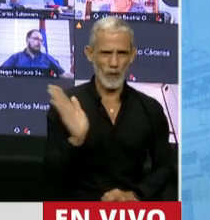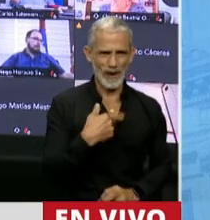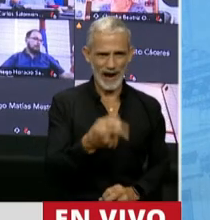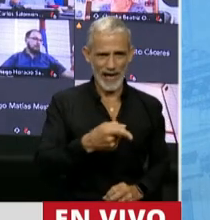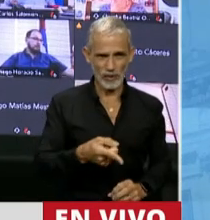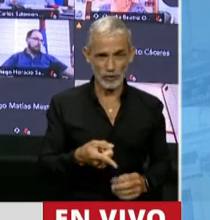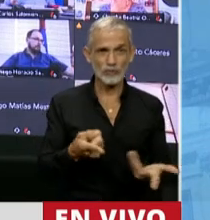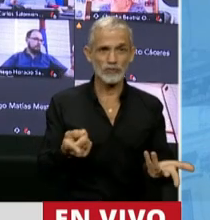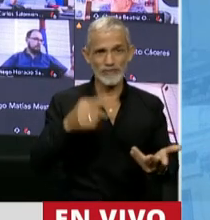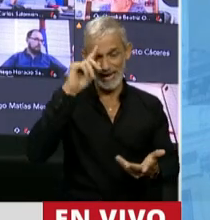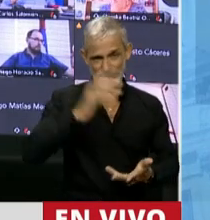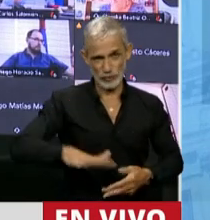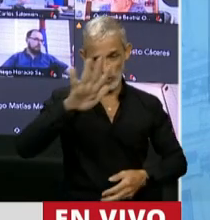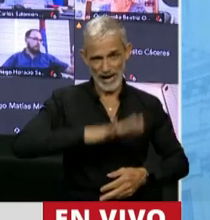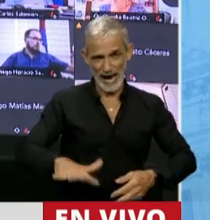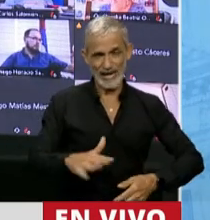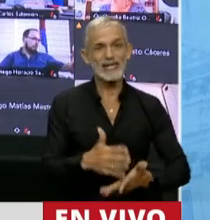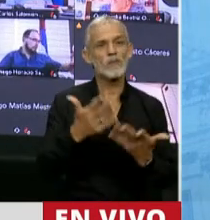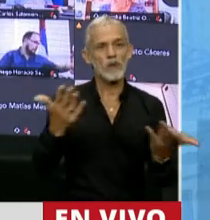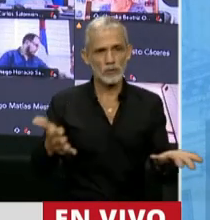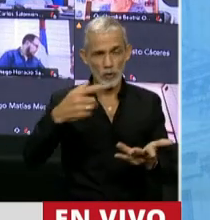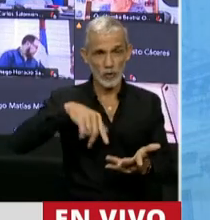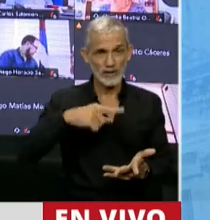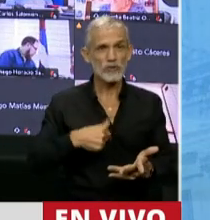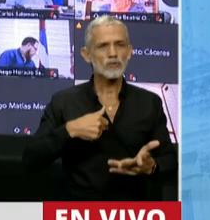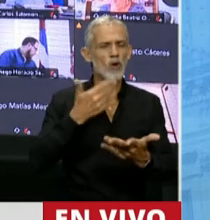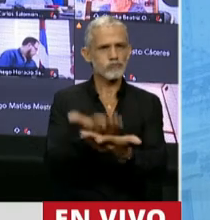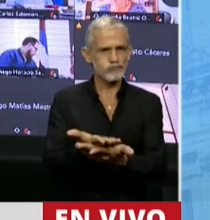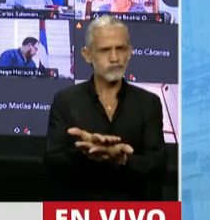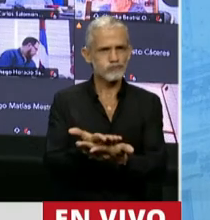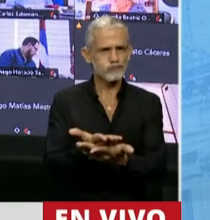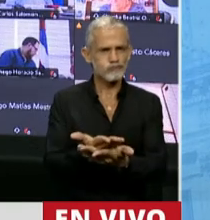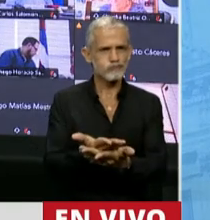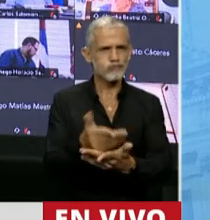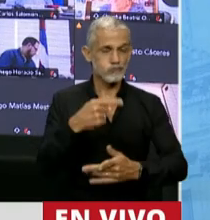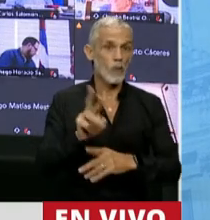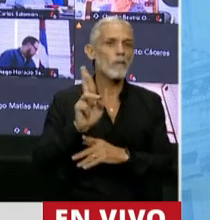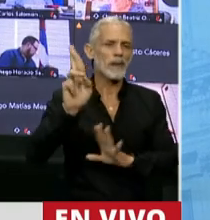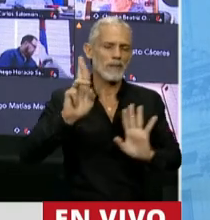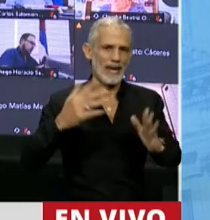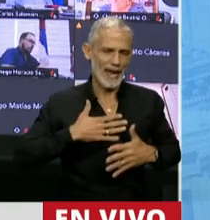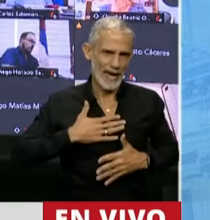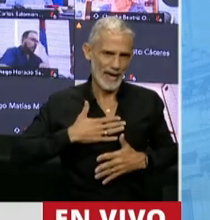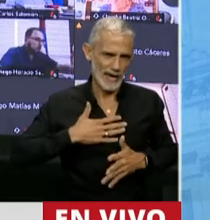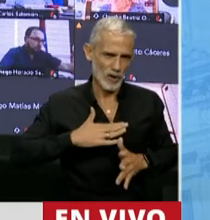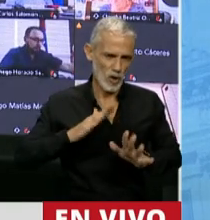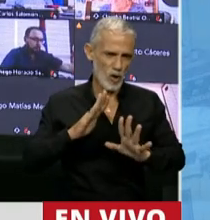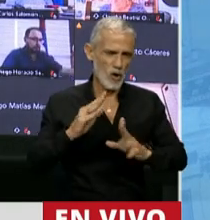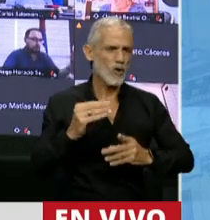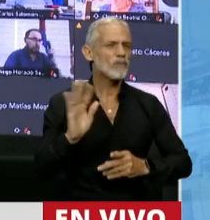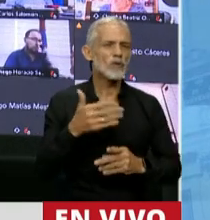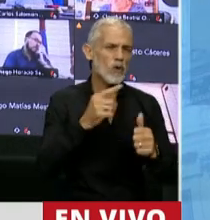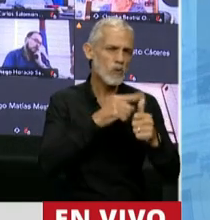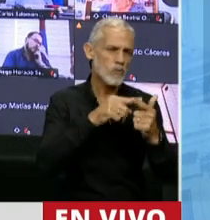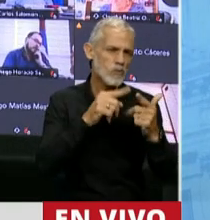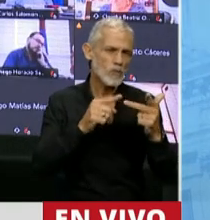nuestros jubilados nacionales. Es por todo ello mi planteo de cuestión de privilegio en función de todos